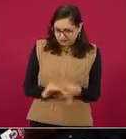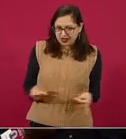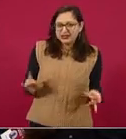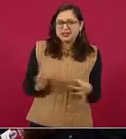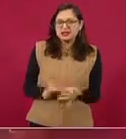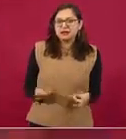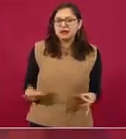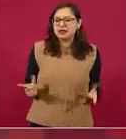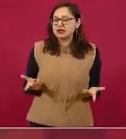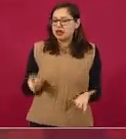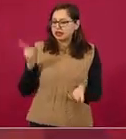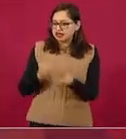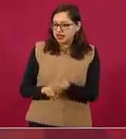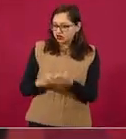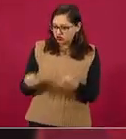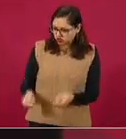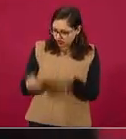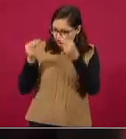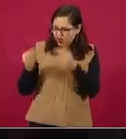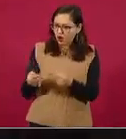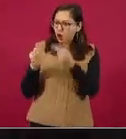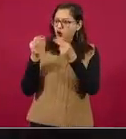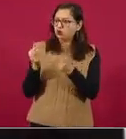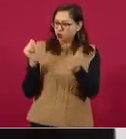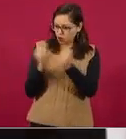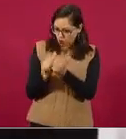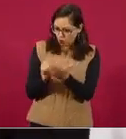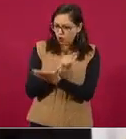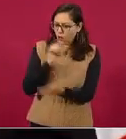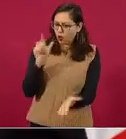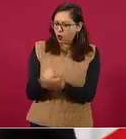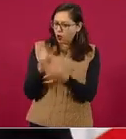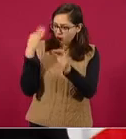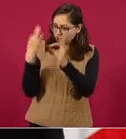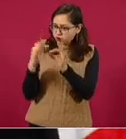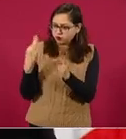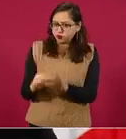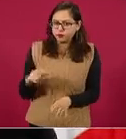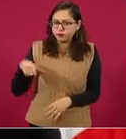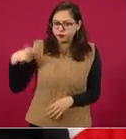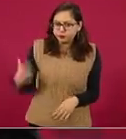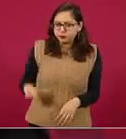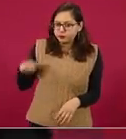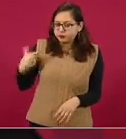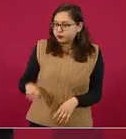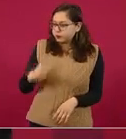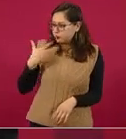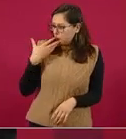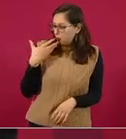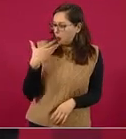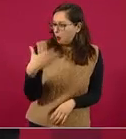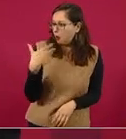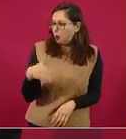¿Cuáles negocios lícitos realizaron para tener tanto dinero?